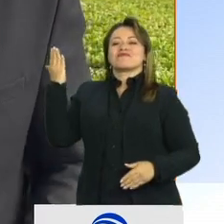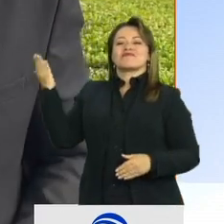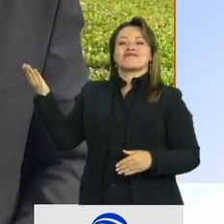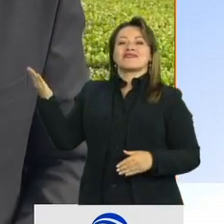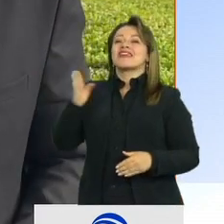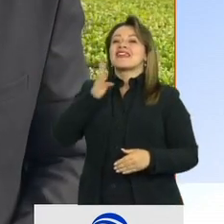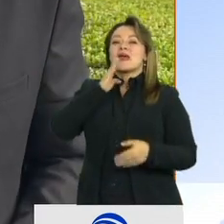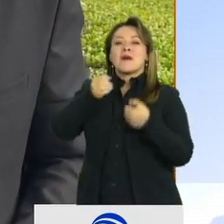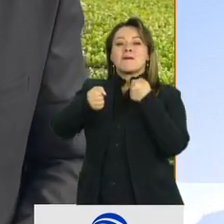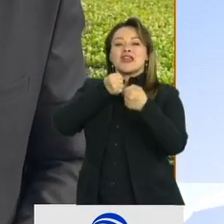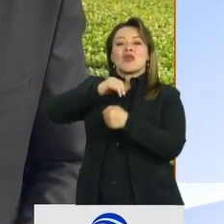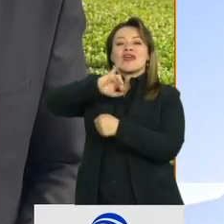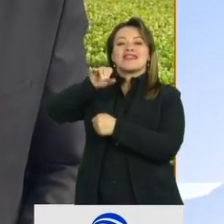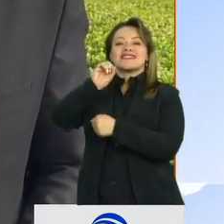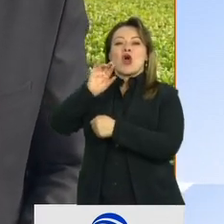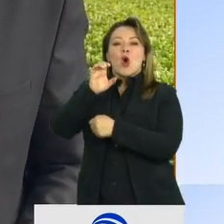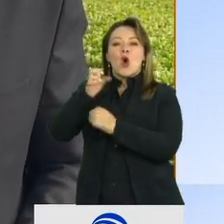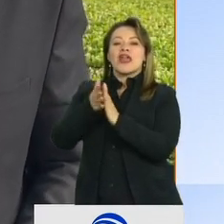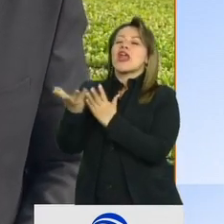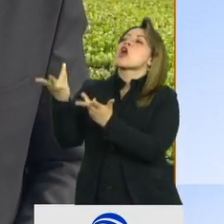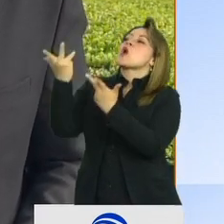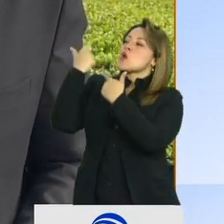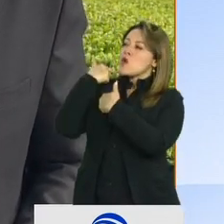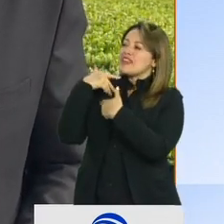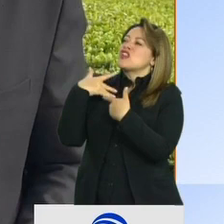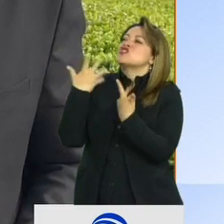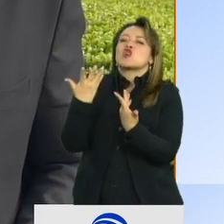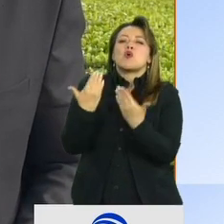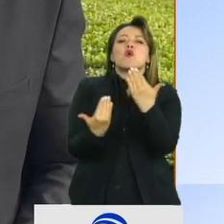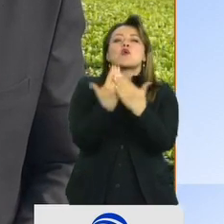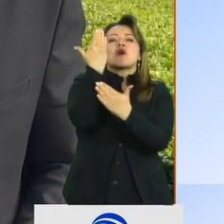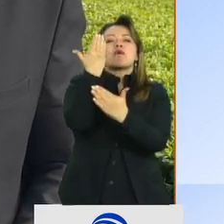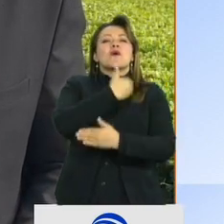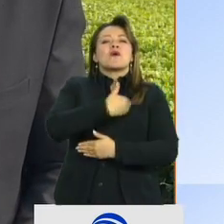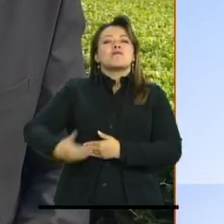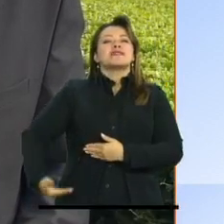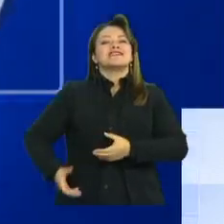Jorge Rodríguez. Jorge, buenas tardes y cuéntenos cómo se da esta postulación. Adelante.